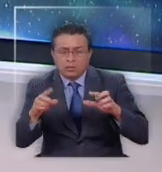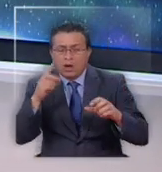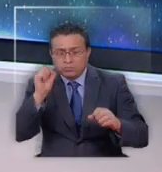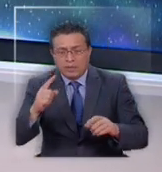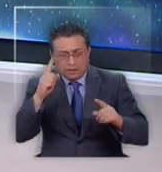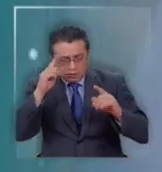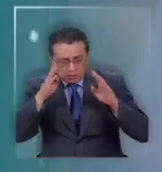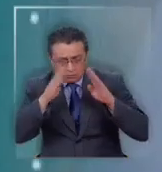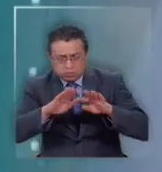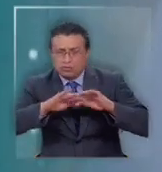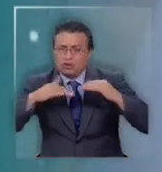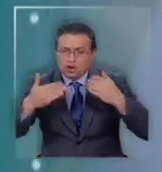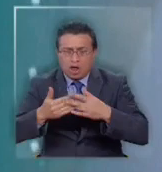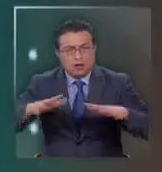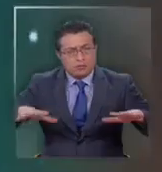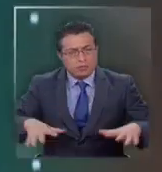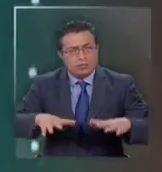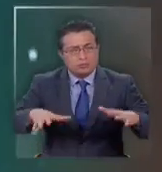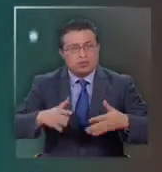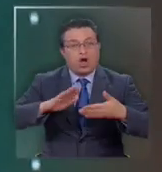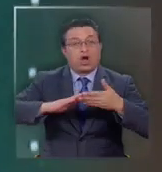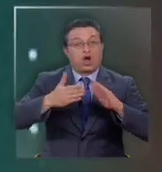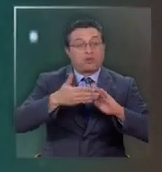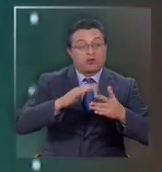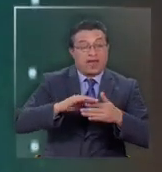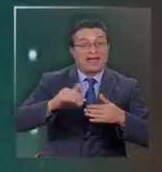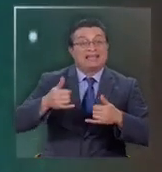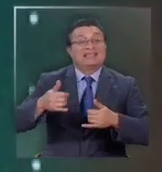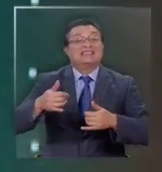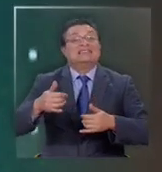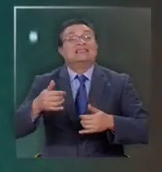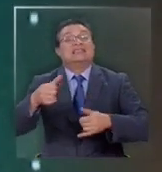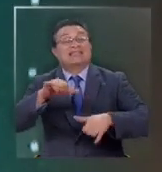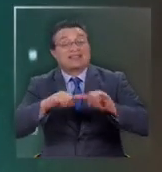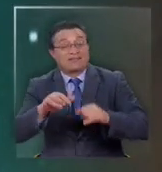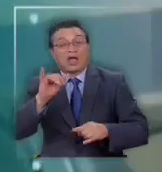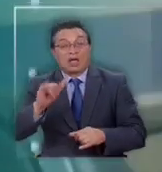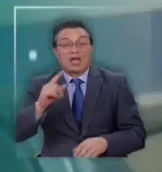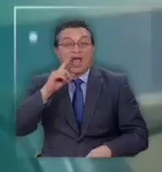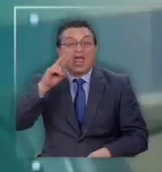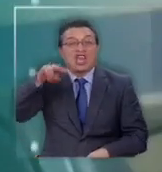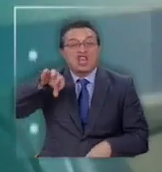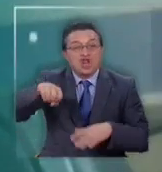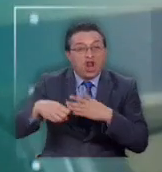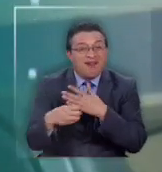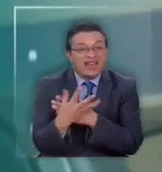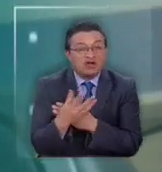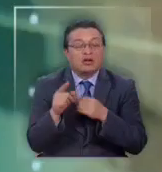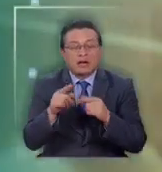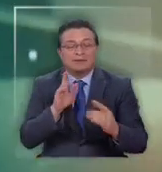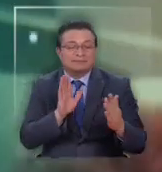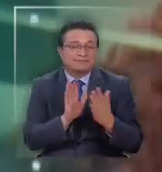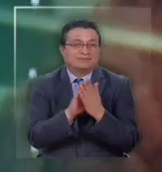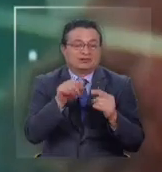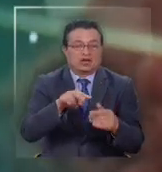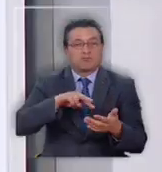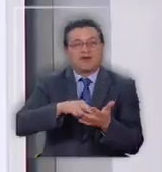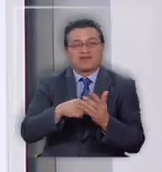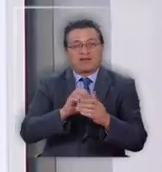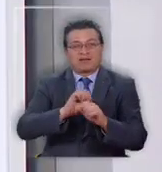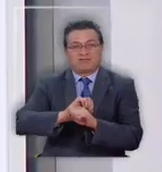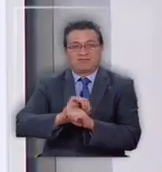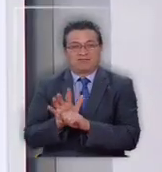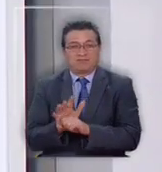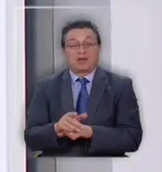focalizar todos los esfuerzos tanto la comunidad científica como de innovación para poder abordar esta crisis de distintas perspectivas ustedes